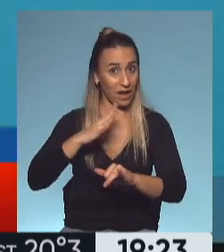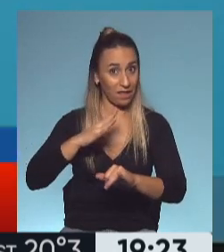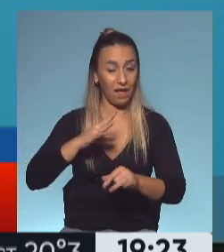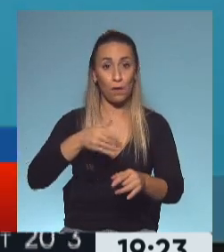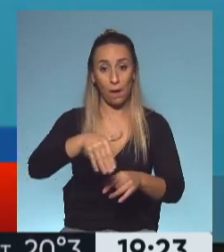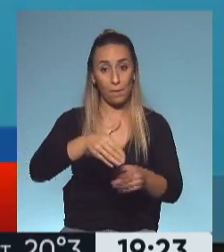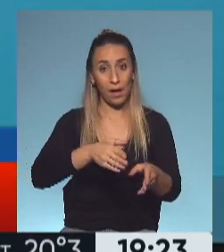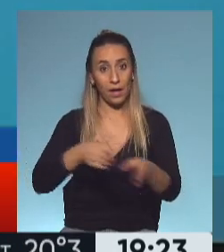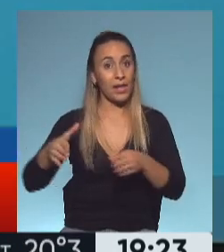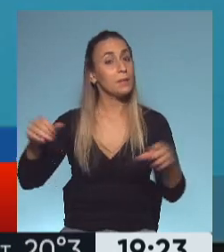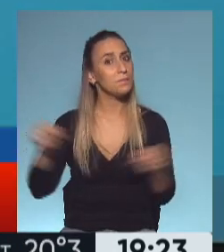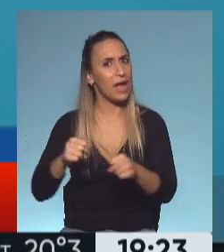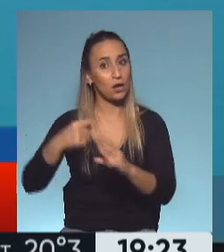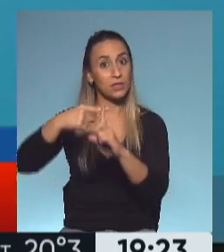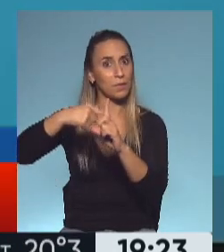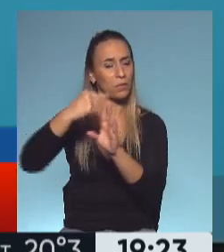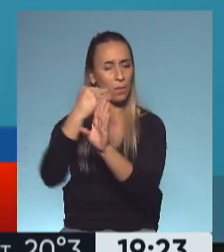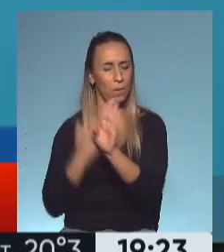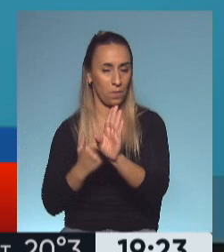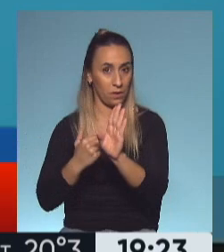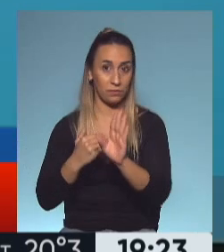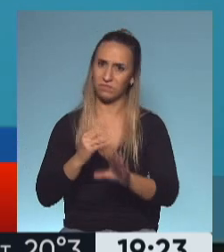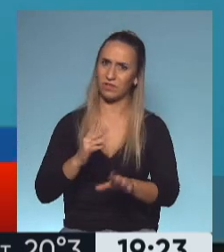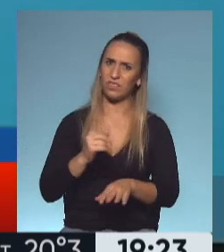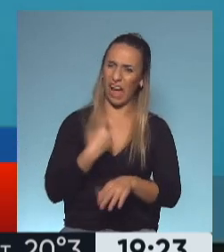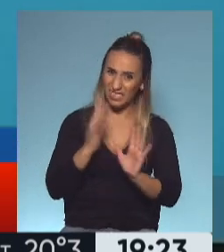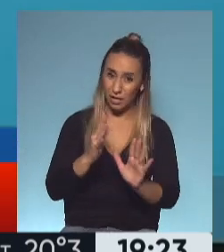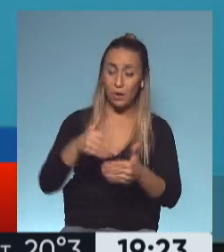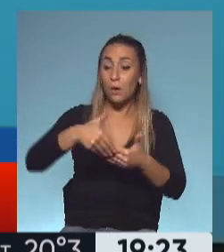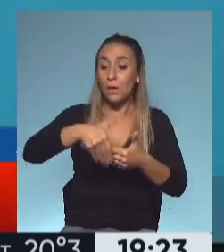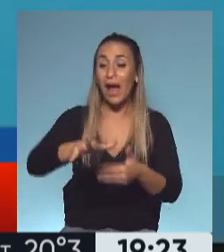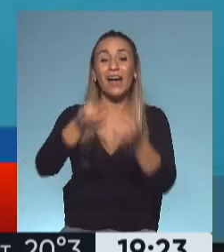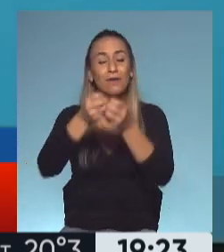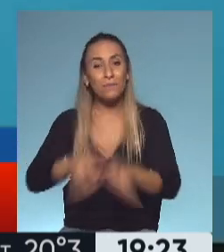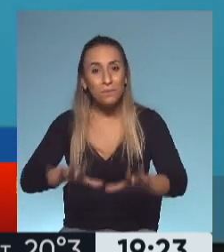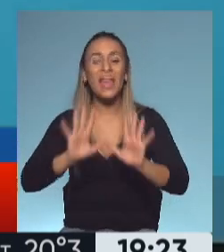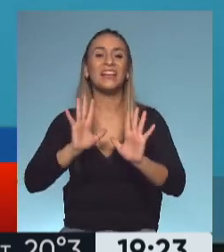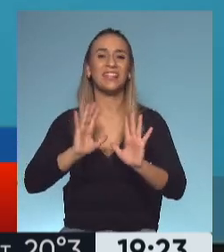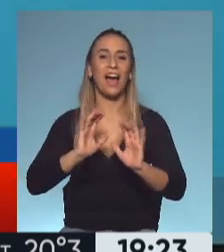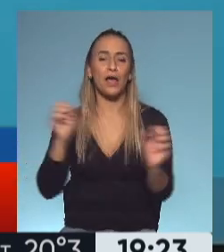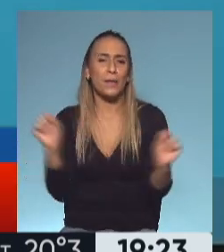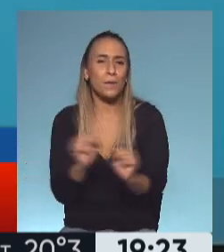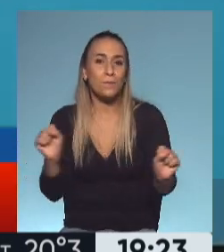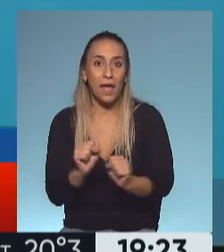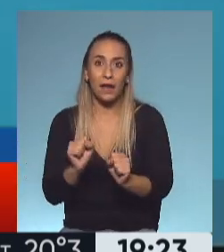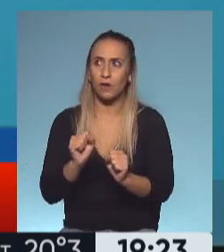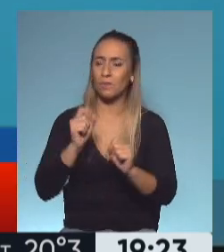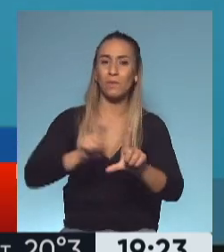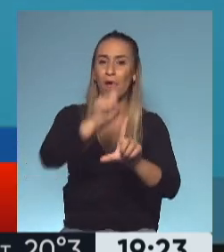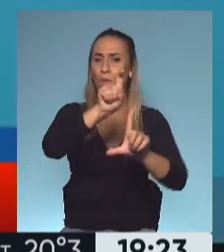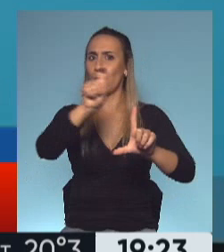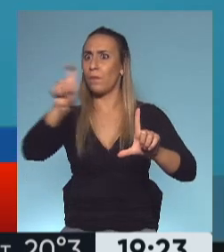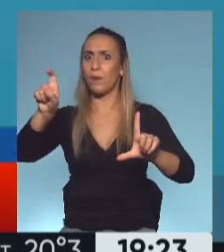invernal. Es decir, que nosotros no podemos entrar al invierno con una plataforma de esta cantidad de casos porque se ha demostrado que